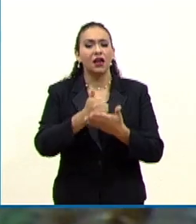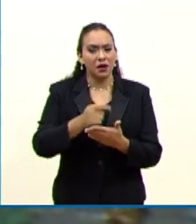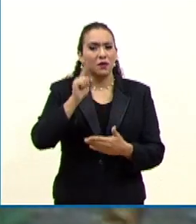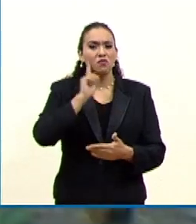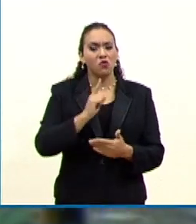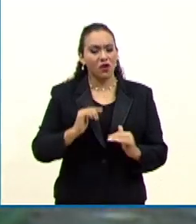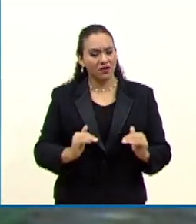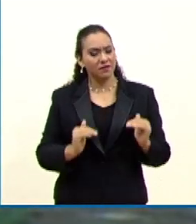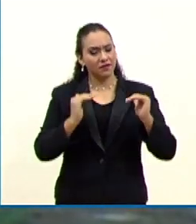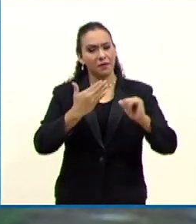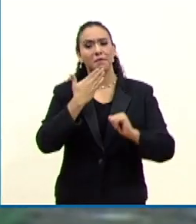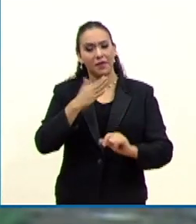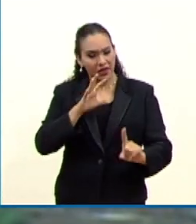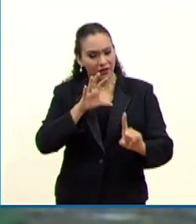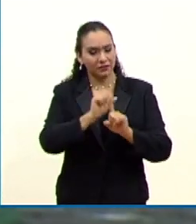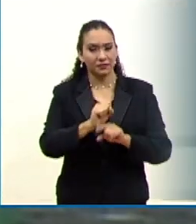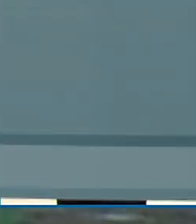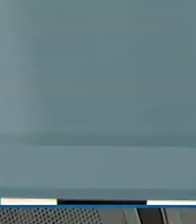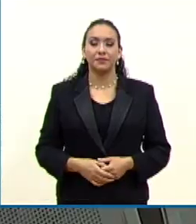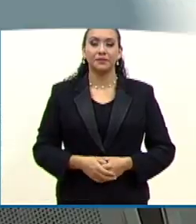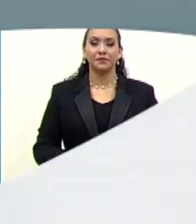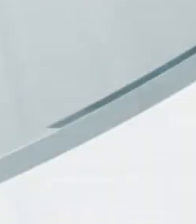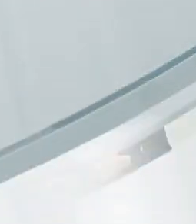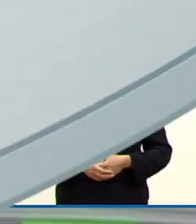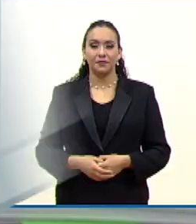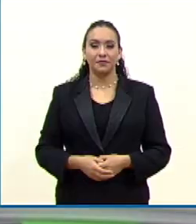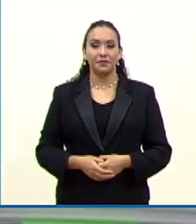para alcanzar este propósito.